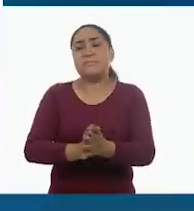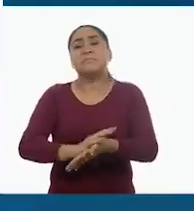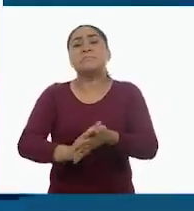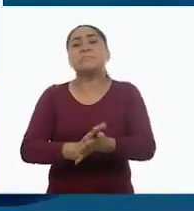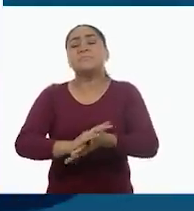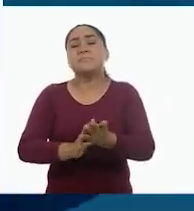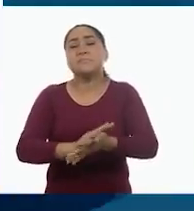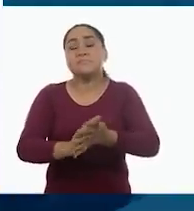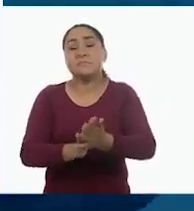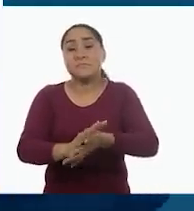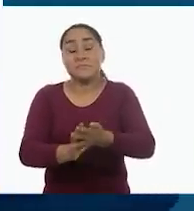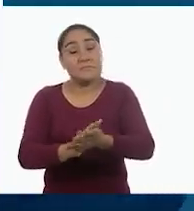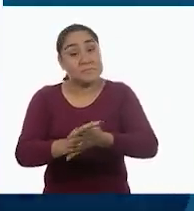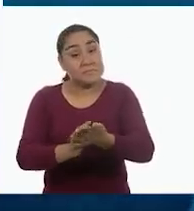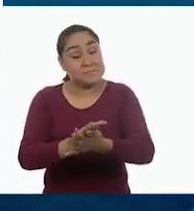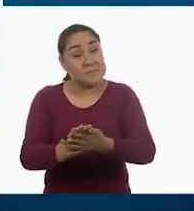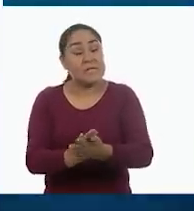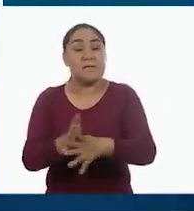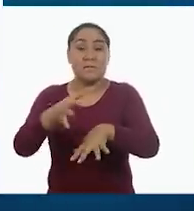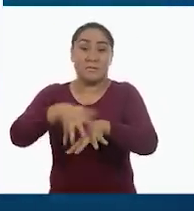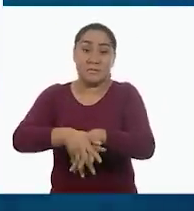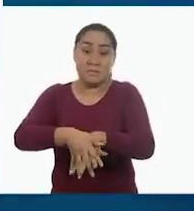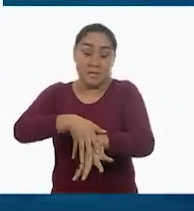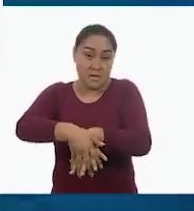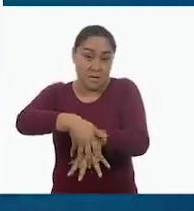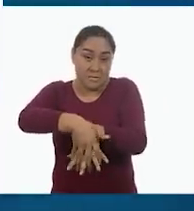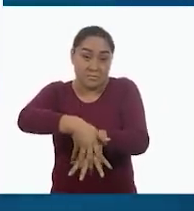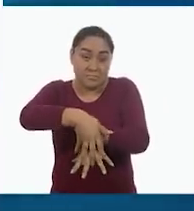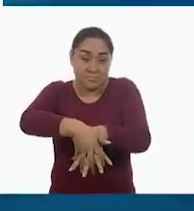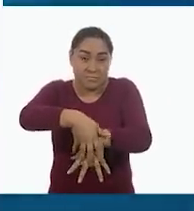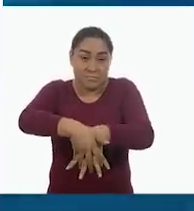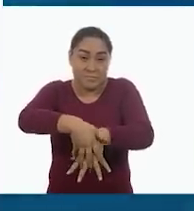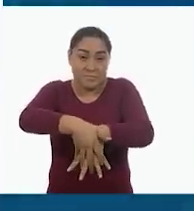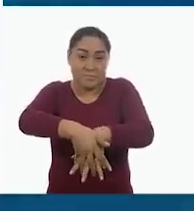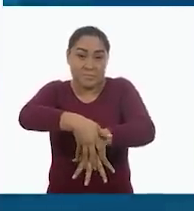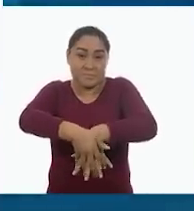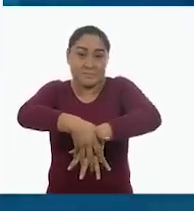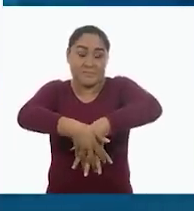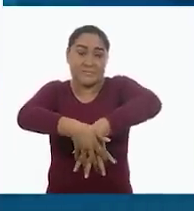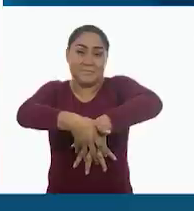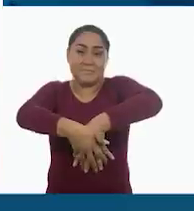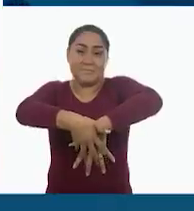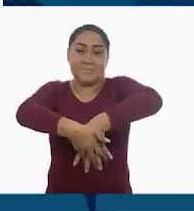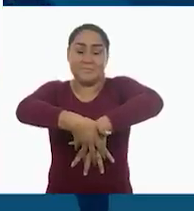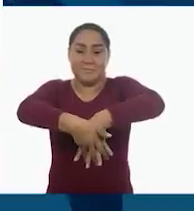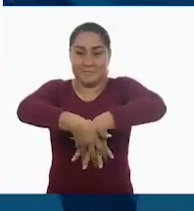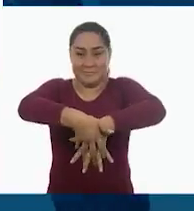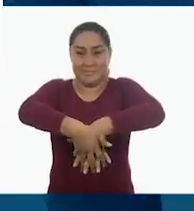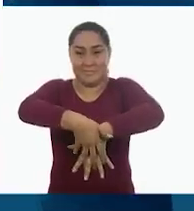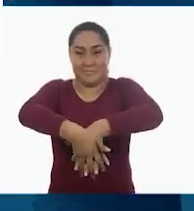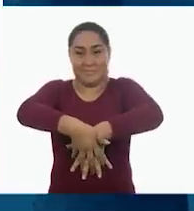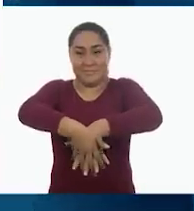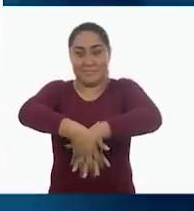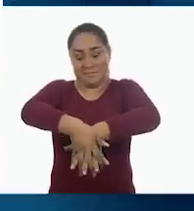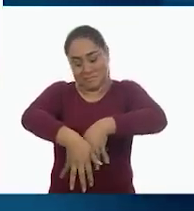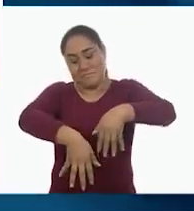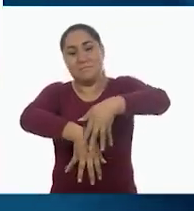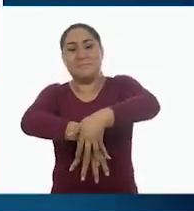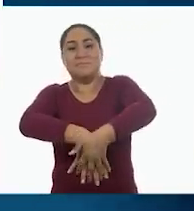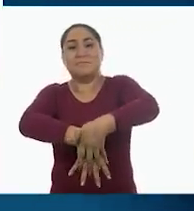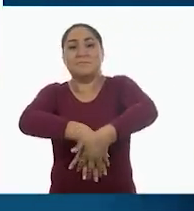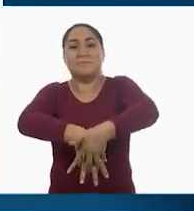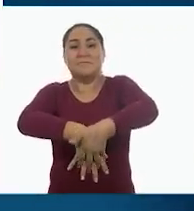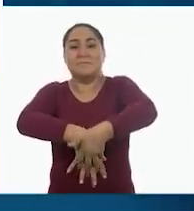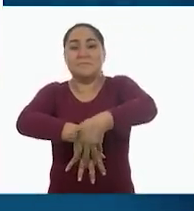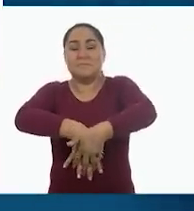con la otra. Ahora, frota la palma de una de tus manos contra el dorso de la otra, entrelazando los dedos. Repite lo mismo con